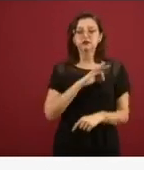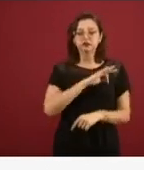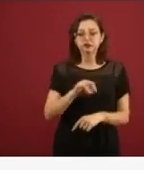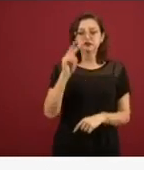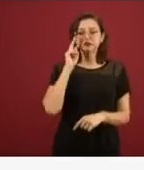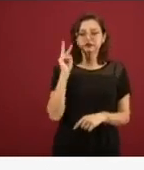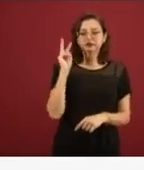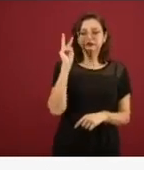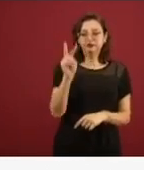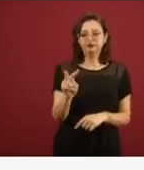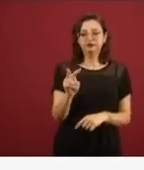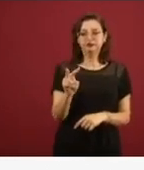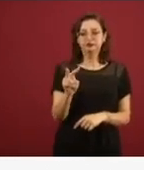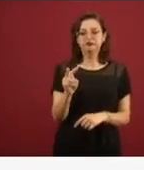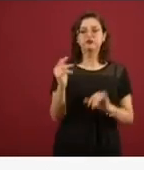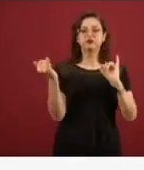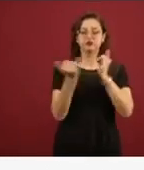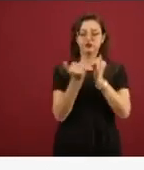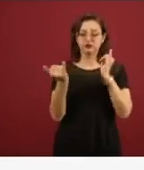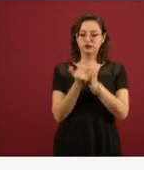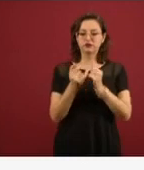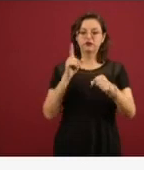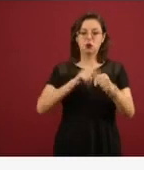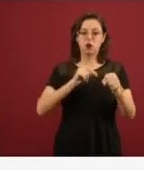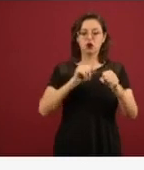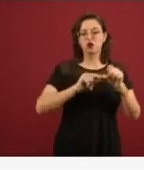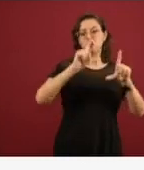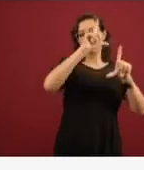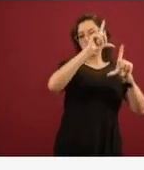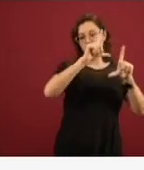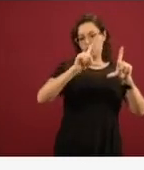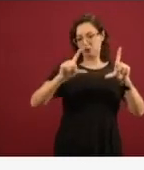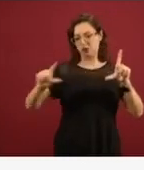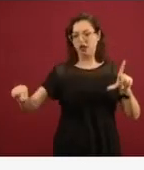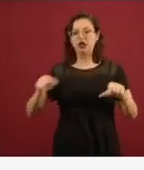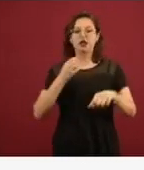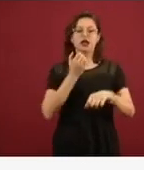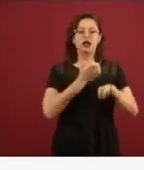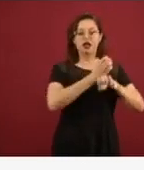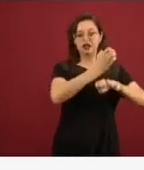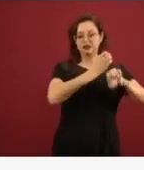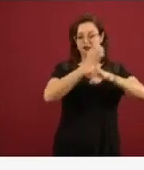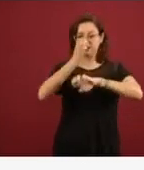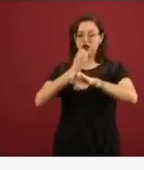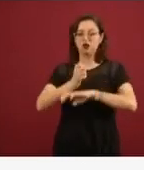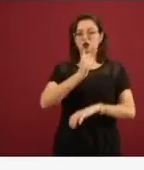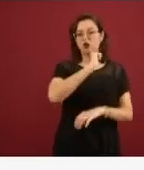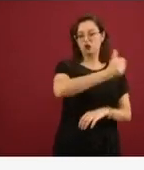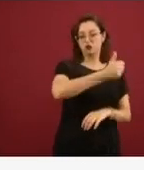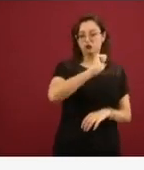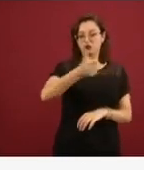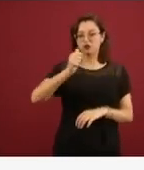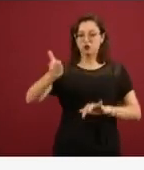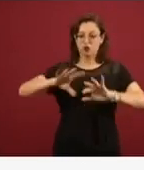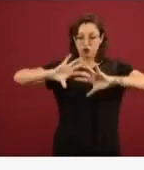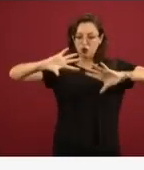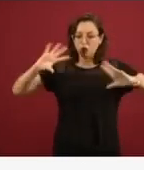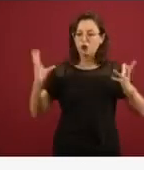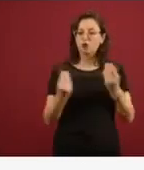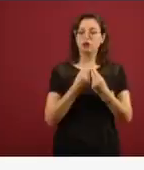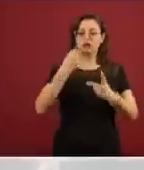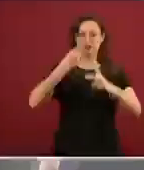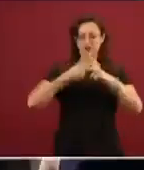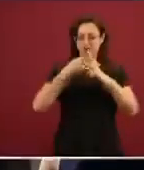ver también la distribución de estos colores para cada uno de los estados y poder tener los números totales, que sería